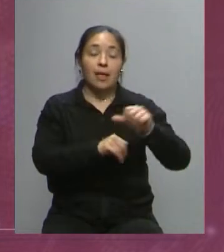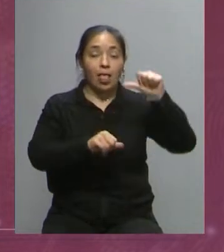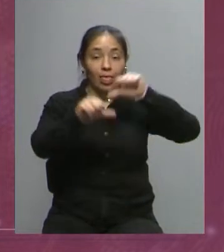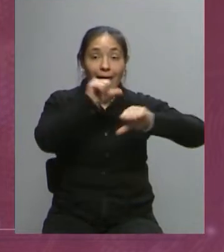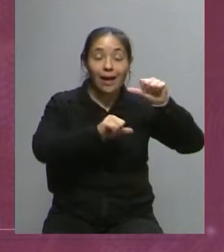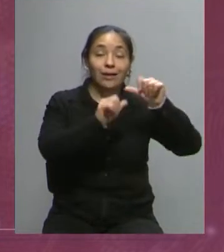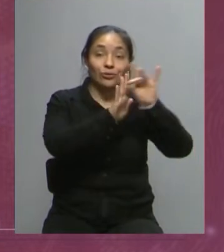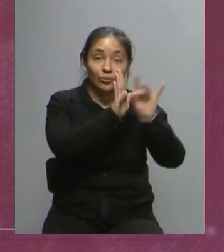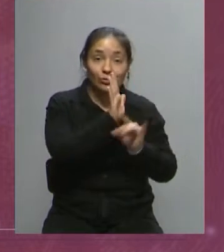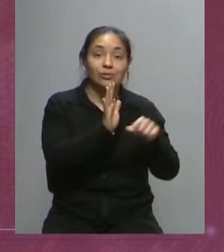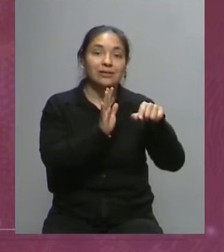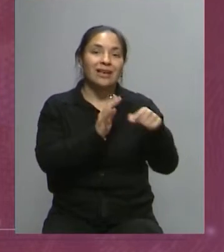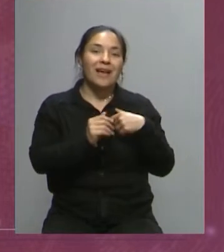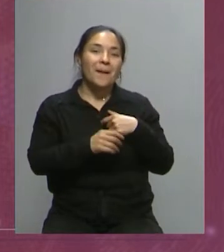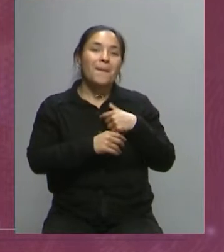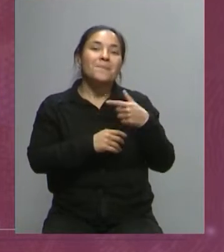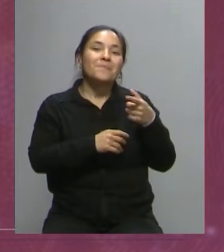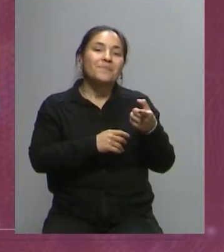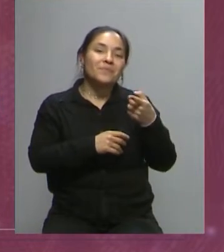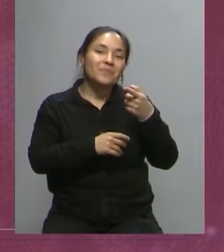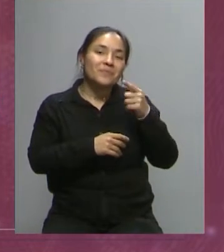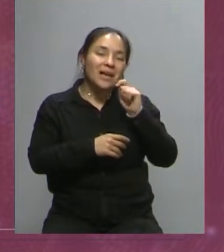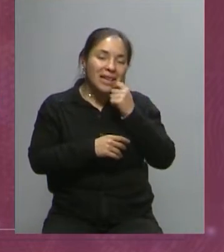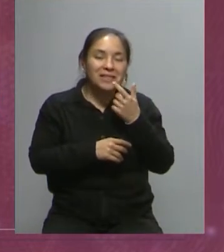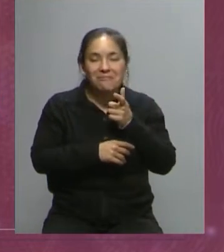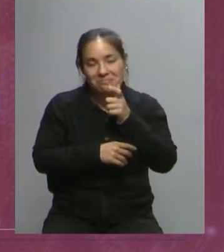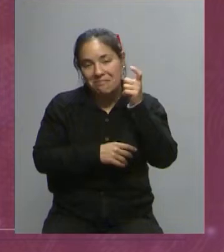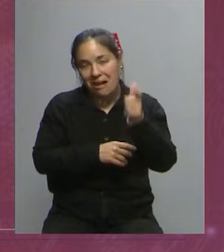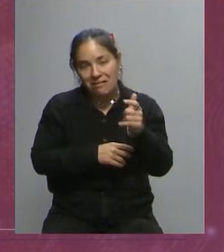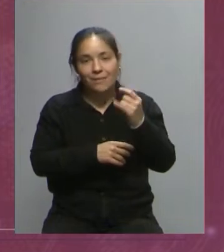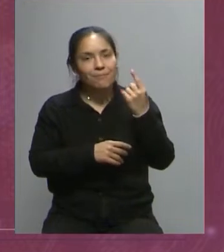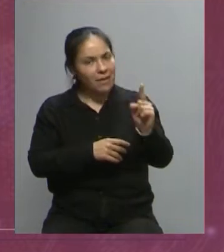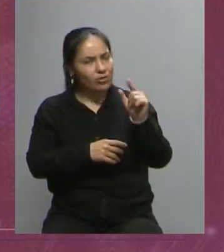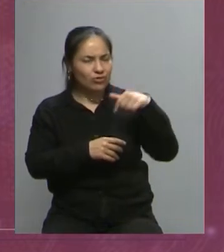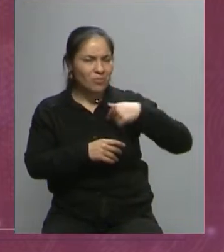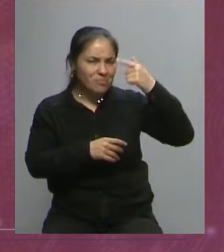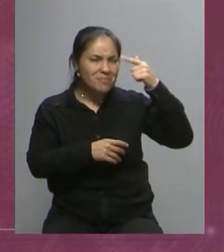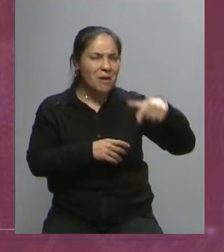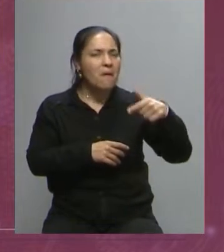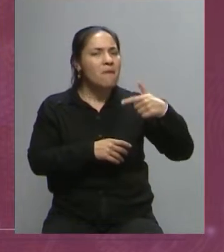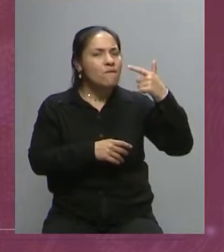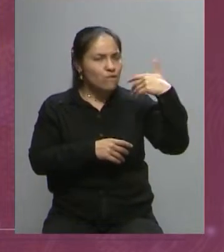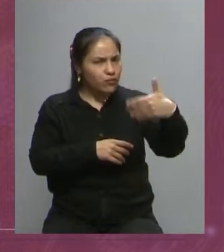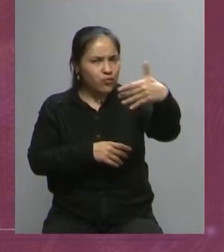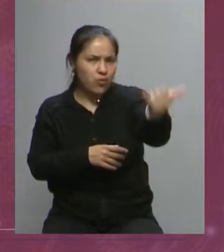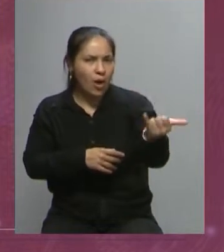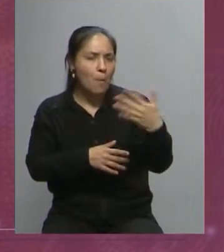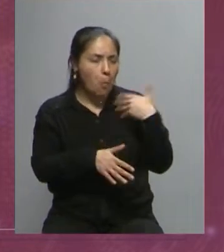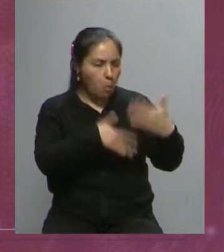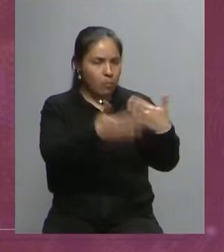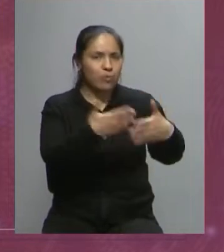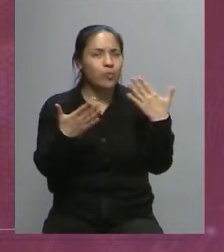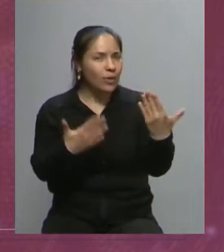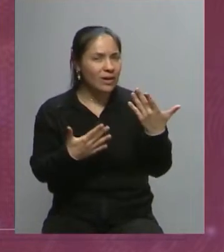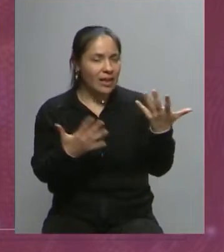allá de ser un nombre simpático para la estadística, me parece que yo veo que tiene mucho futuro como una disciplina integradora del problema